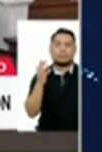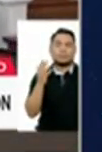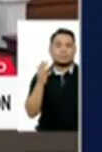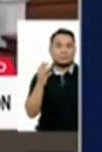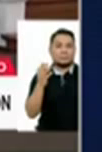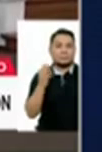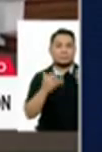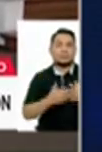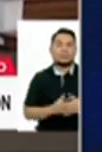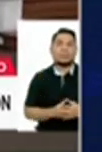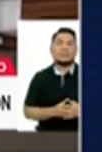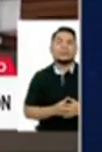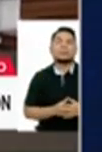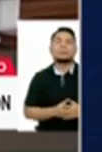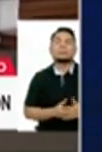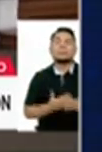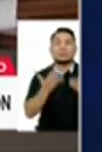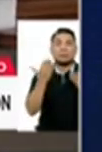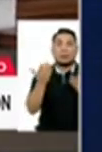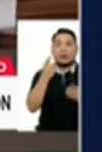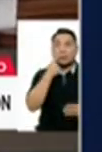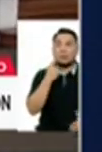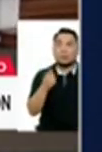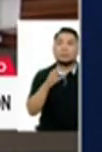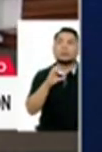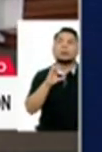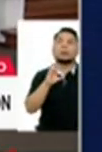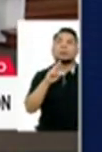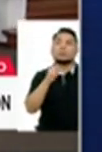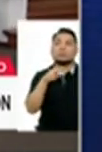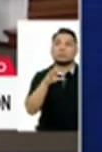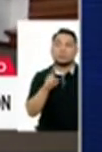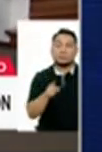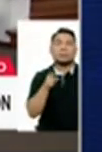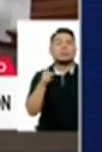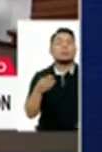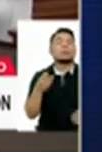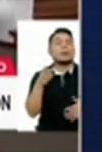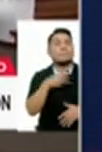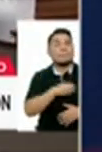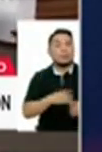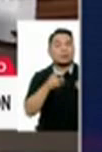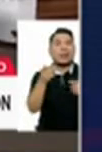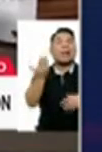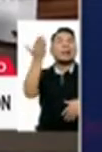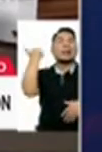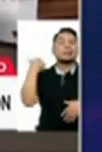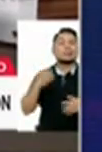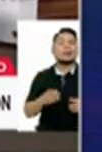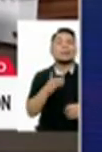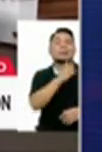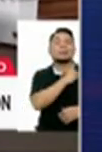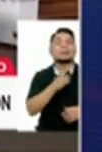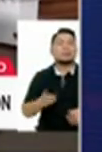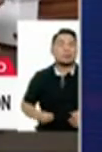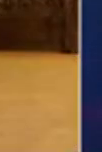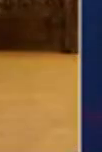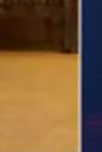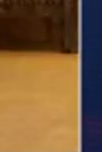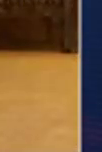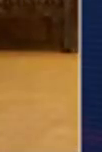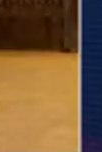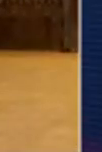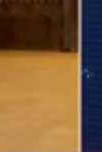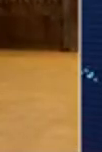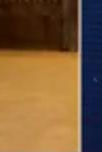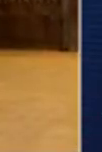bastante pendiente, ardua, ¿no? Como parte de la agenda del presidente de la República, Claudia, también se reunió el día de hoy Pedro